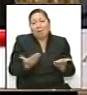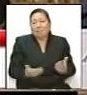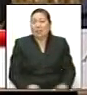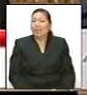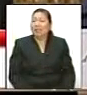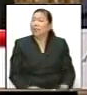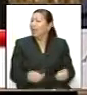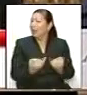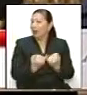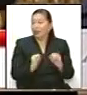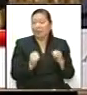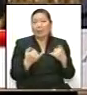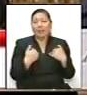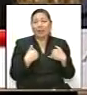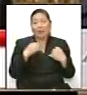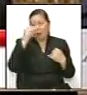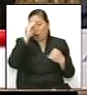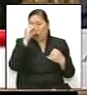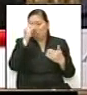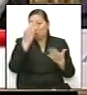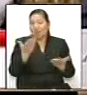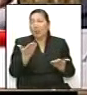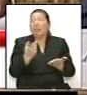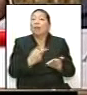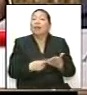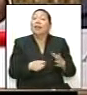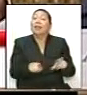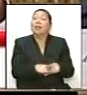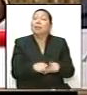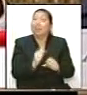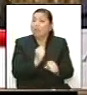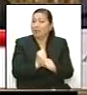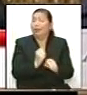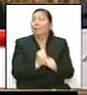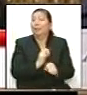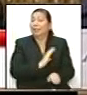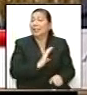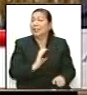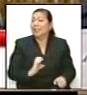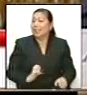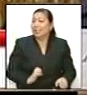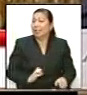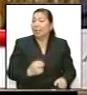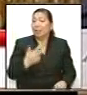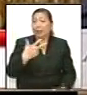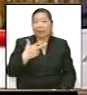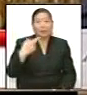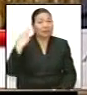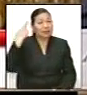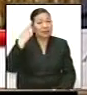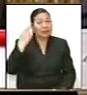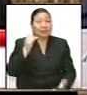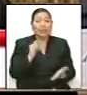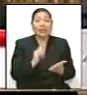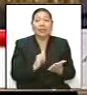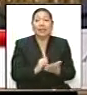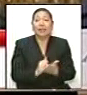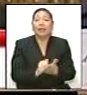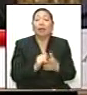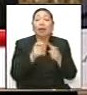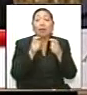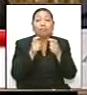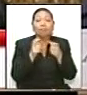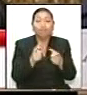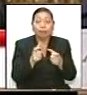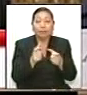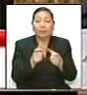servicios independientes que tienen que dar una opinión respecto de qué también está trabajando el Estado. Es por estas tres razones que las